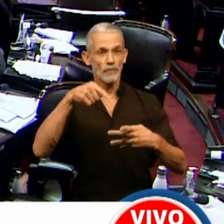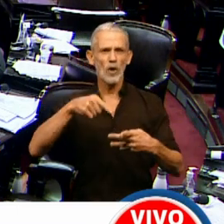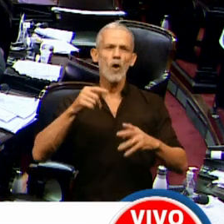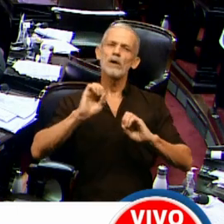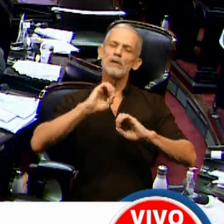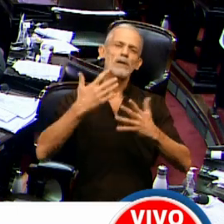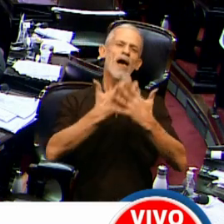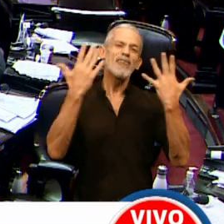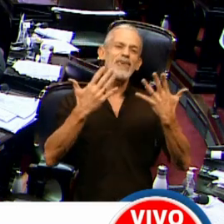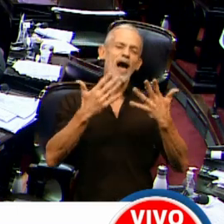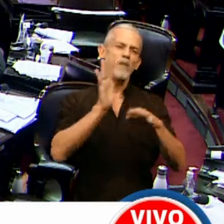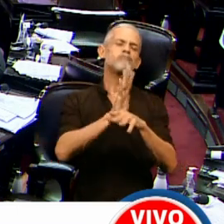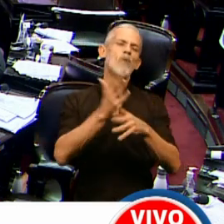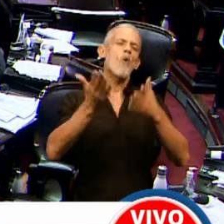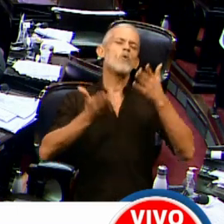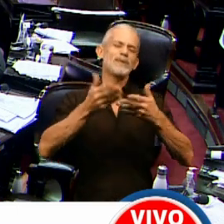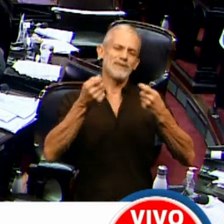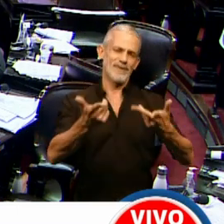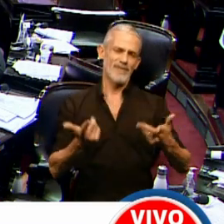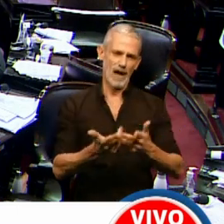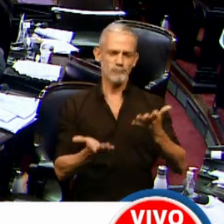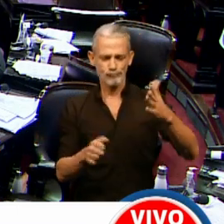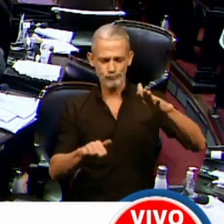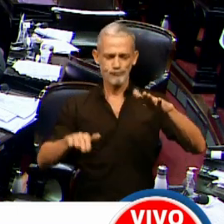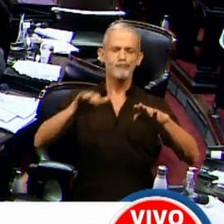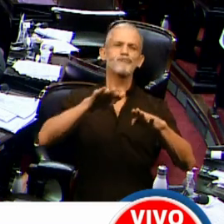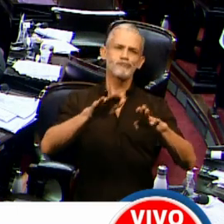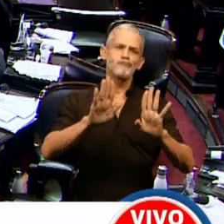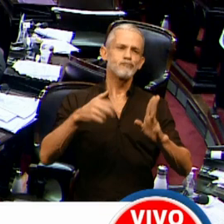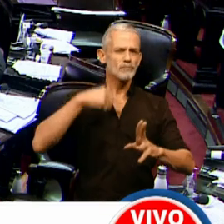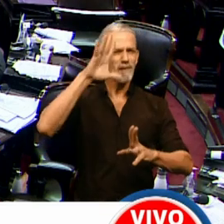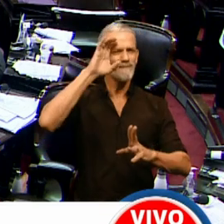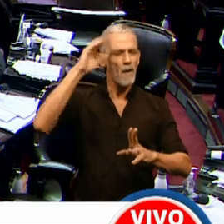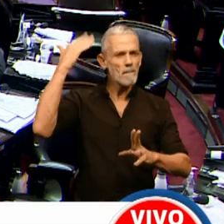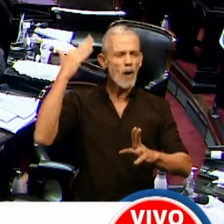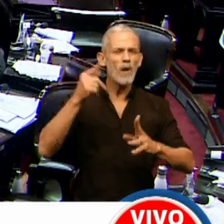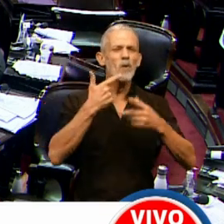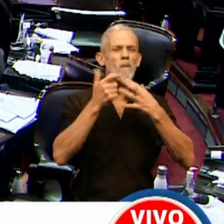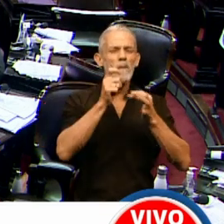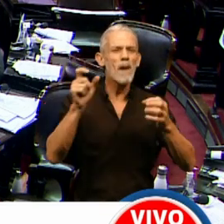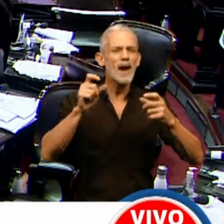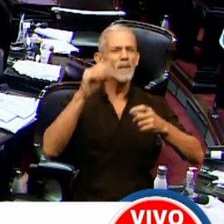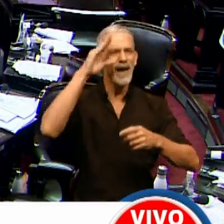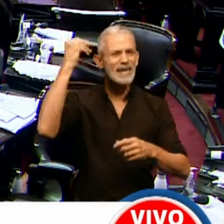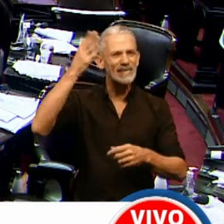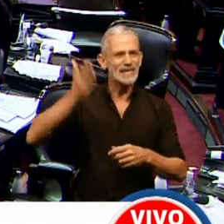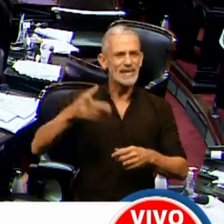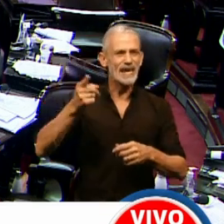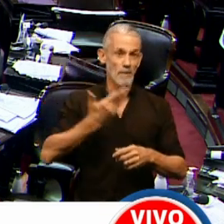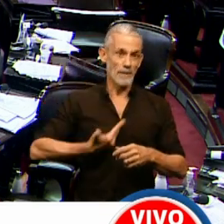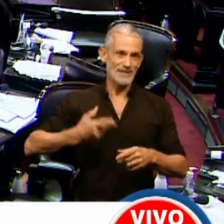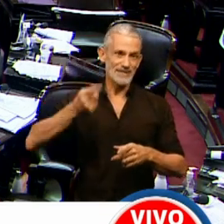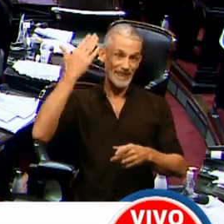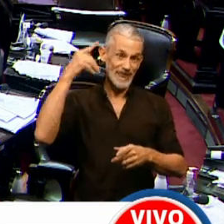claro día de justicia es un claro día de justicia y me acuerdo las palabras de cristina nuestra